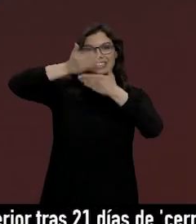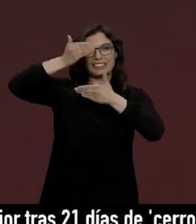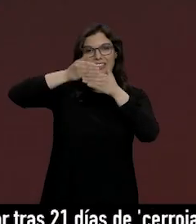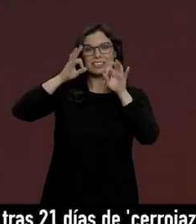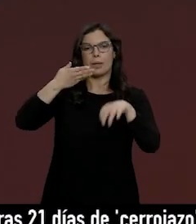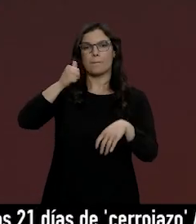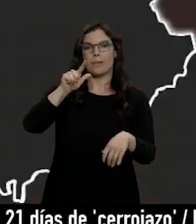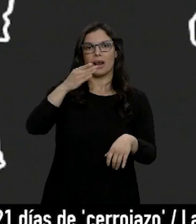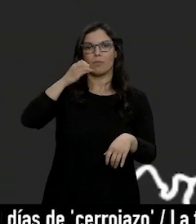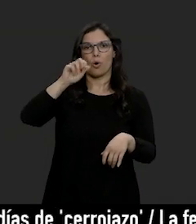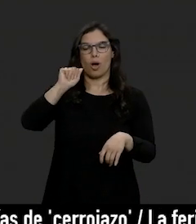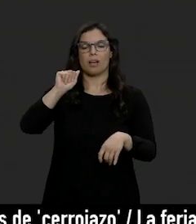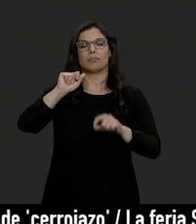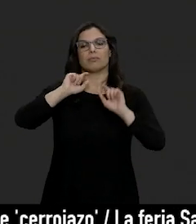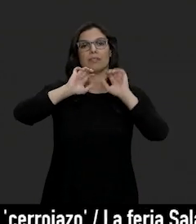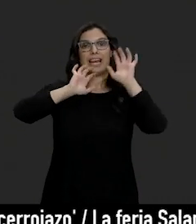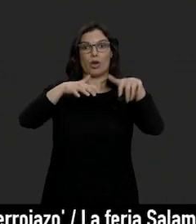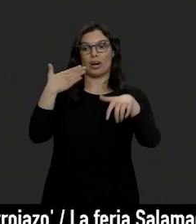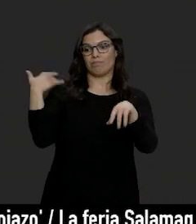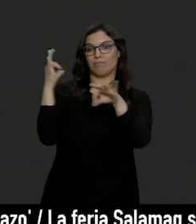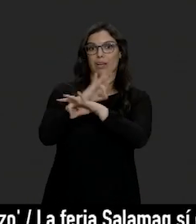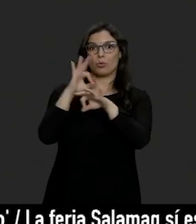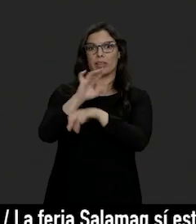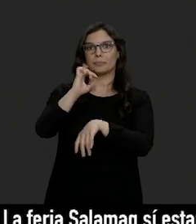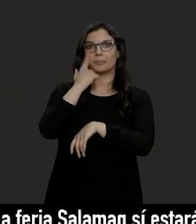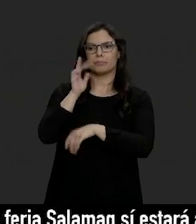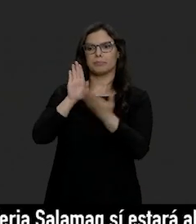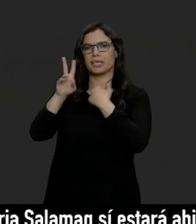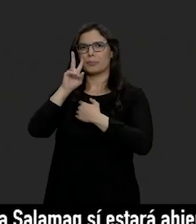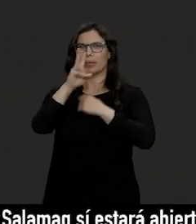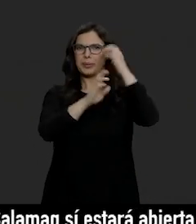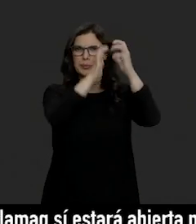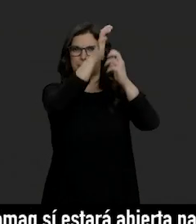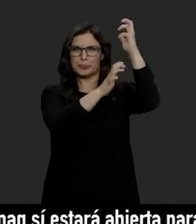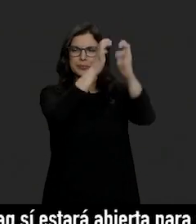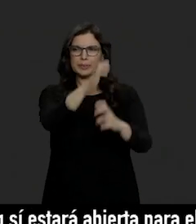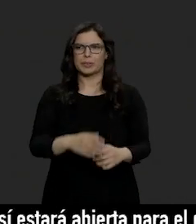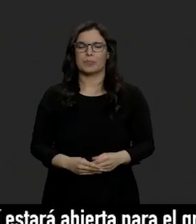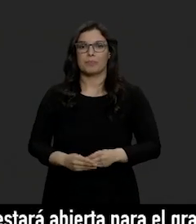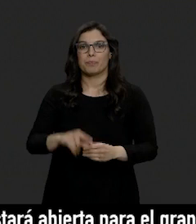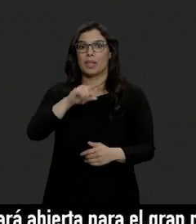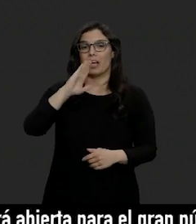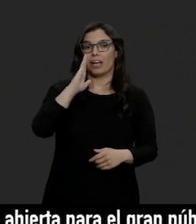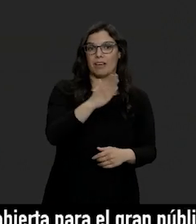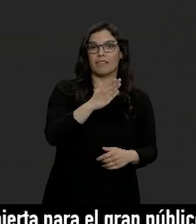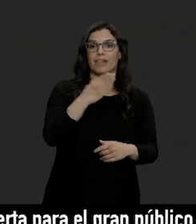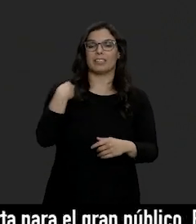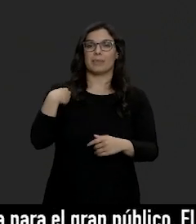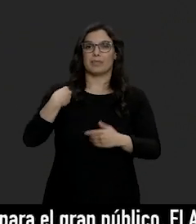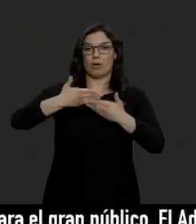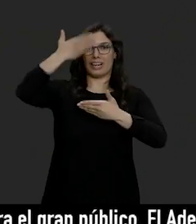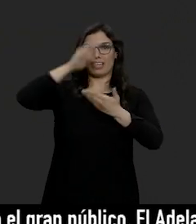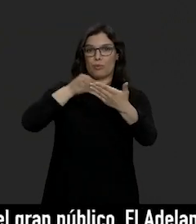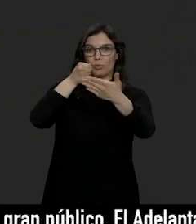en León. El fuego se detectó de madrugada cuando un vecino vio salir humo por una de las ventanas. Habría afectado, aparte del retablo mayor,